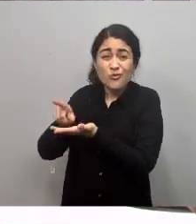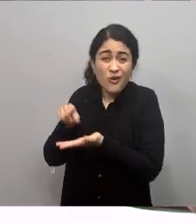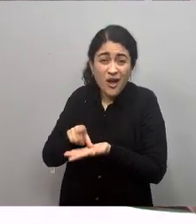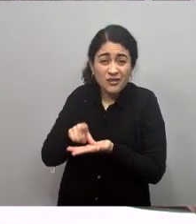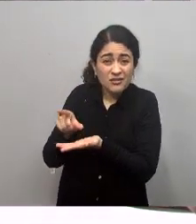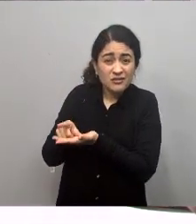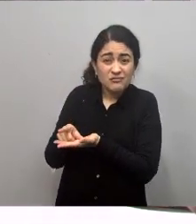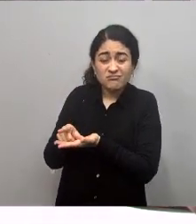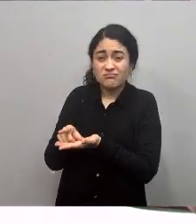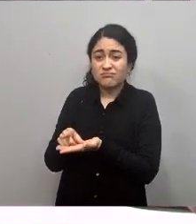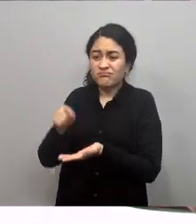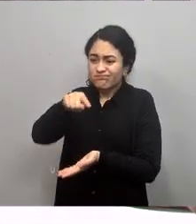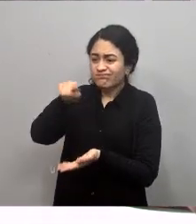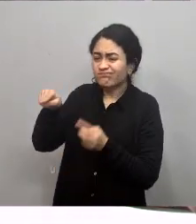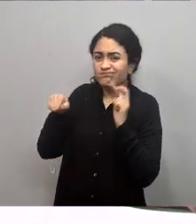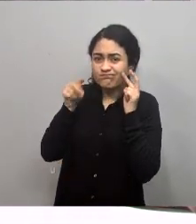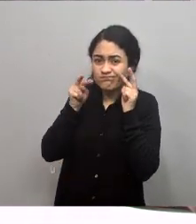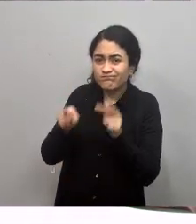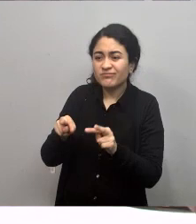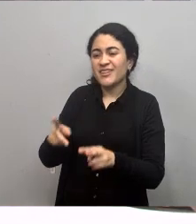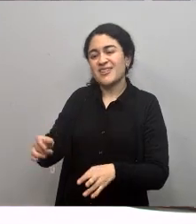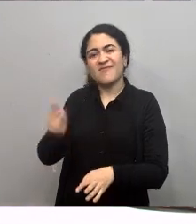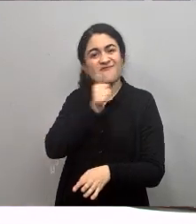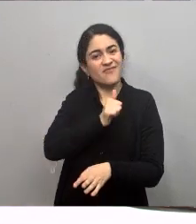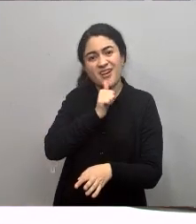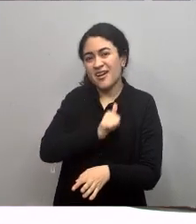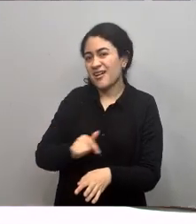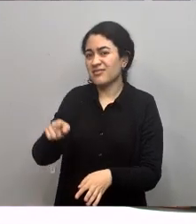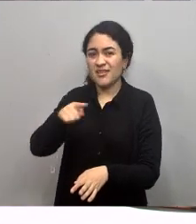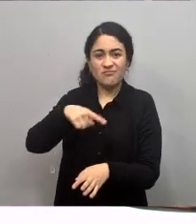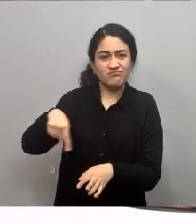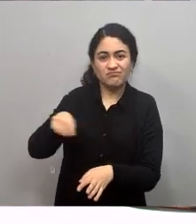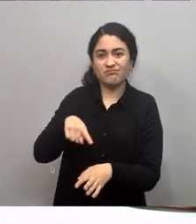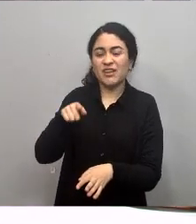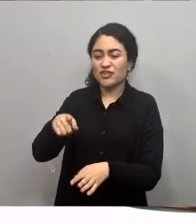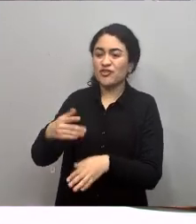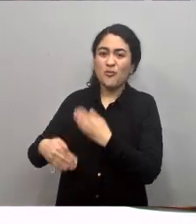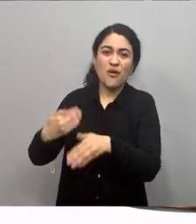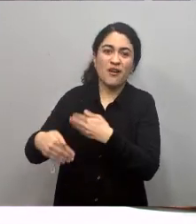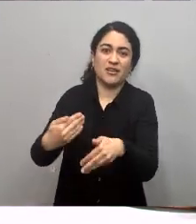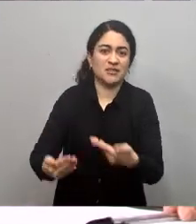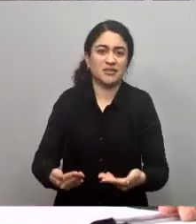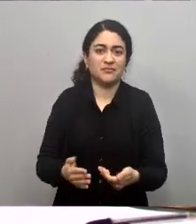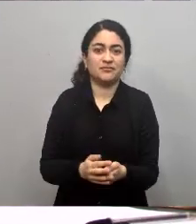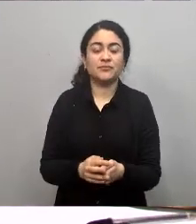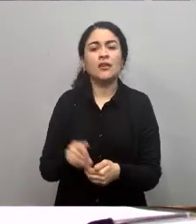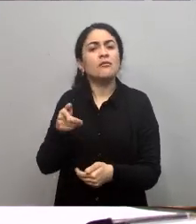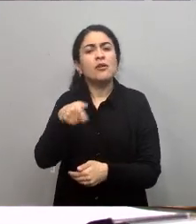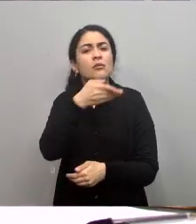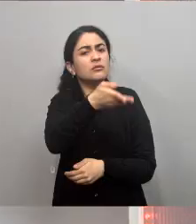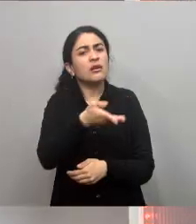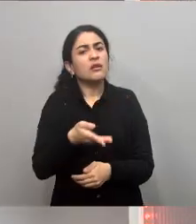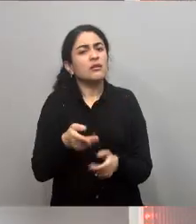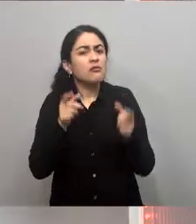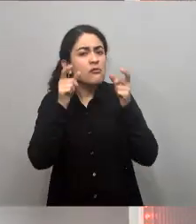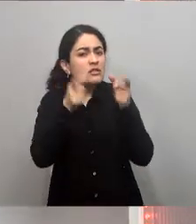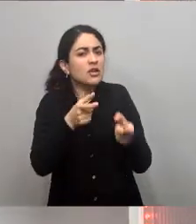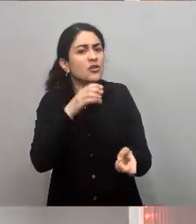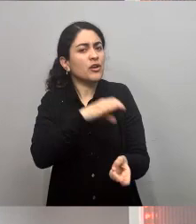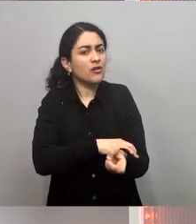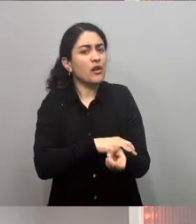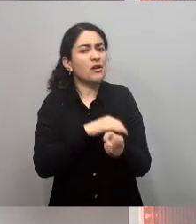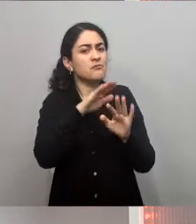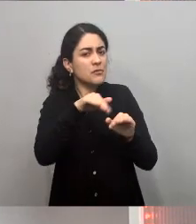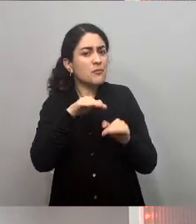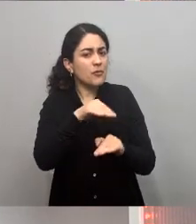región donde falten, ¿no es cierto?, estos adelantos. Ahora usted es consejero regional y usted también es parte de lo que voy a